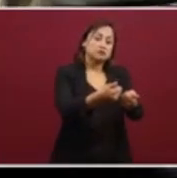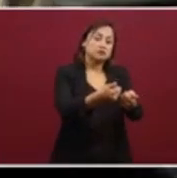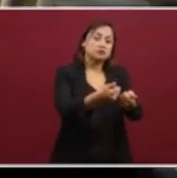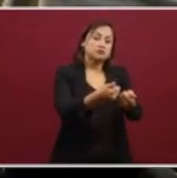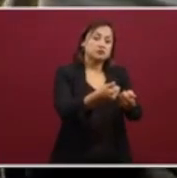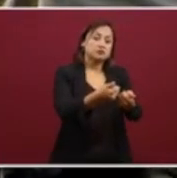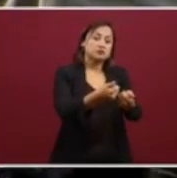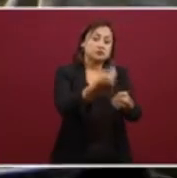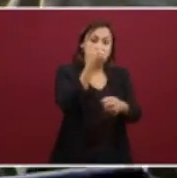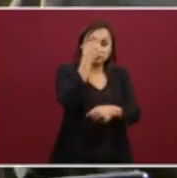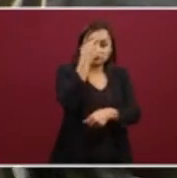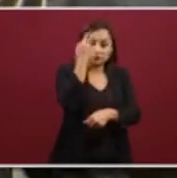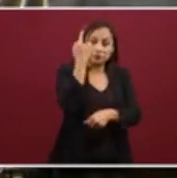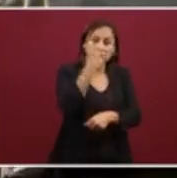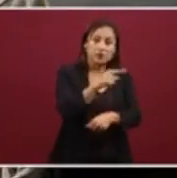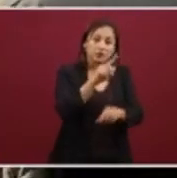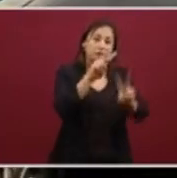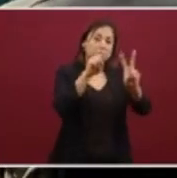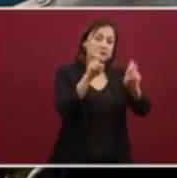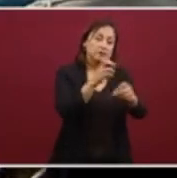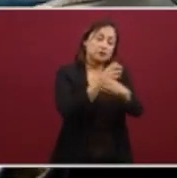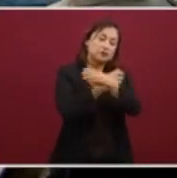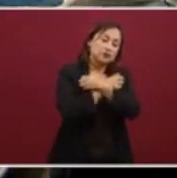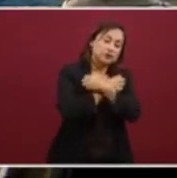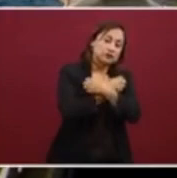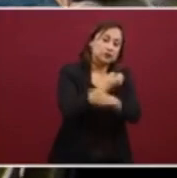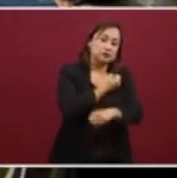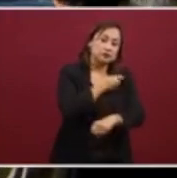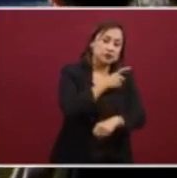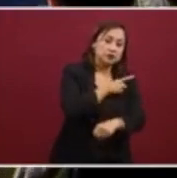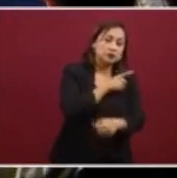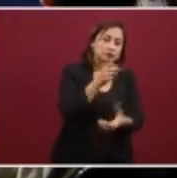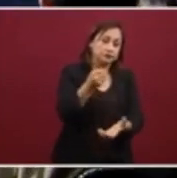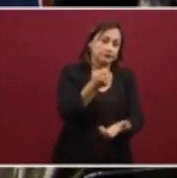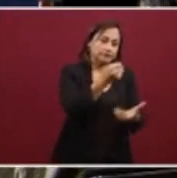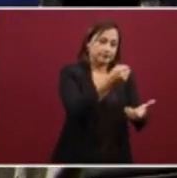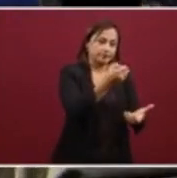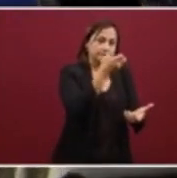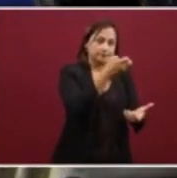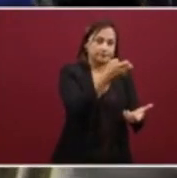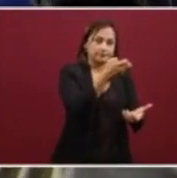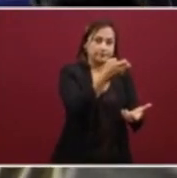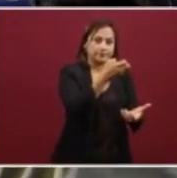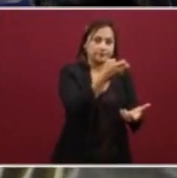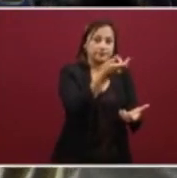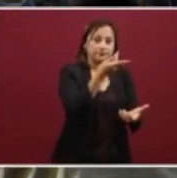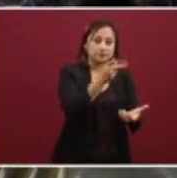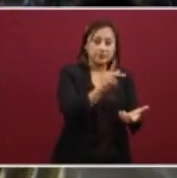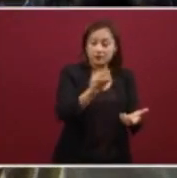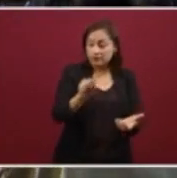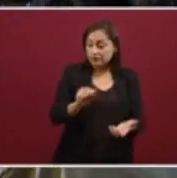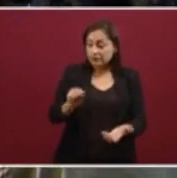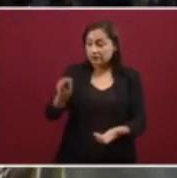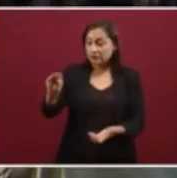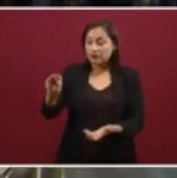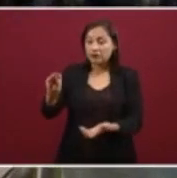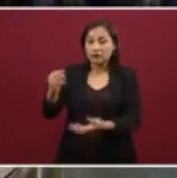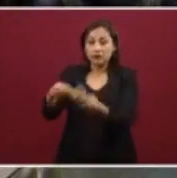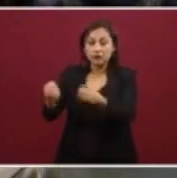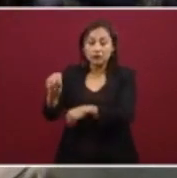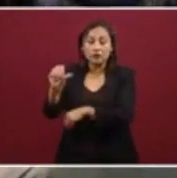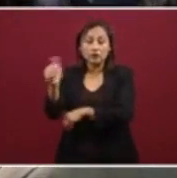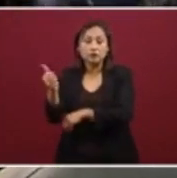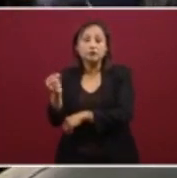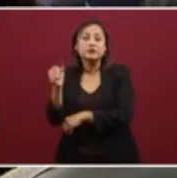para la educación, para la salud, pero inversión el 10%. Entonces,